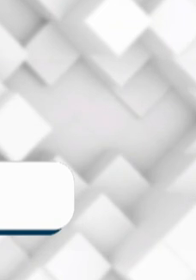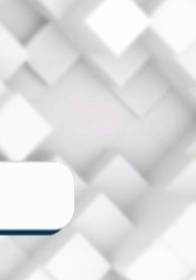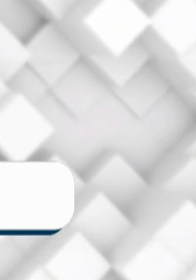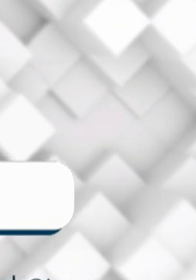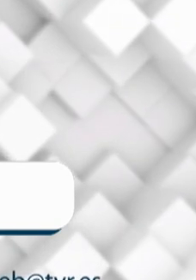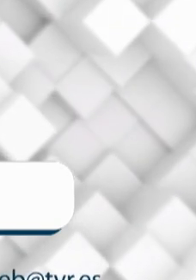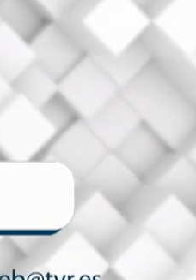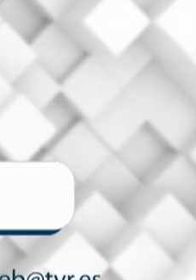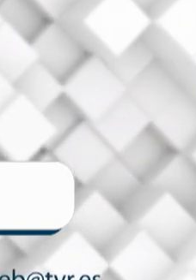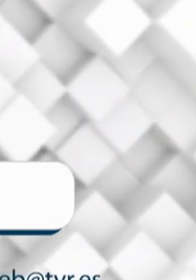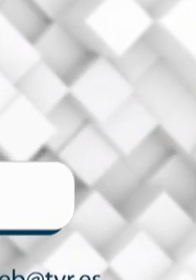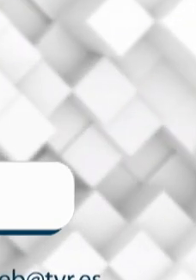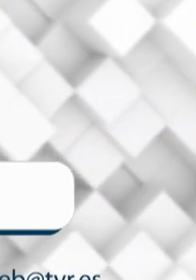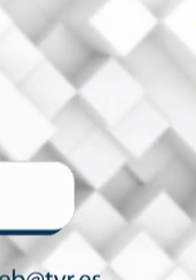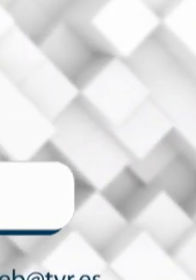¡Gracias!